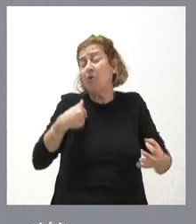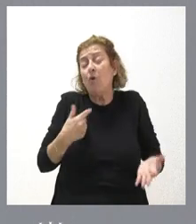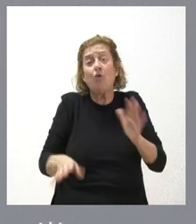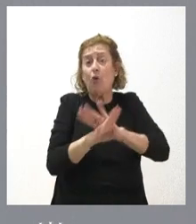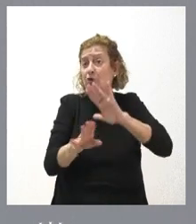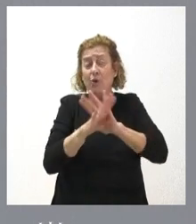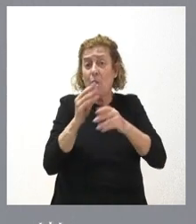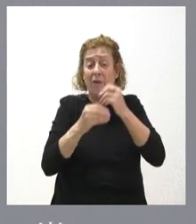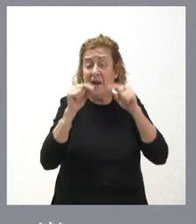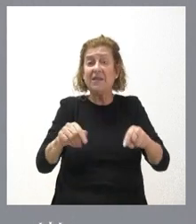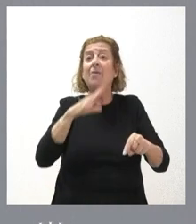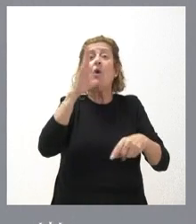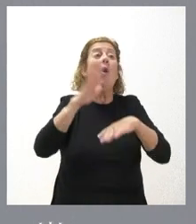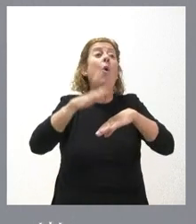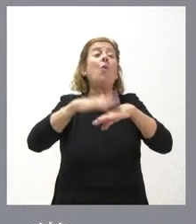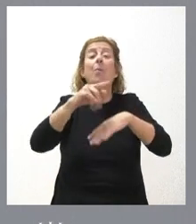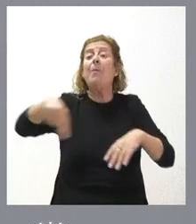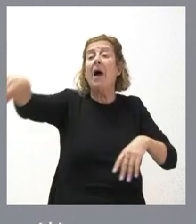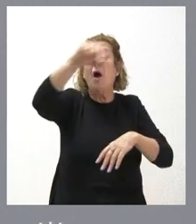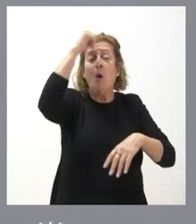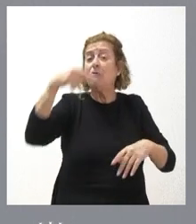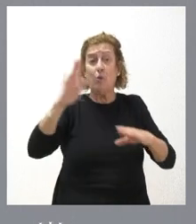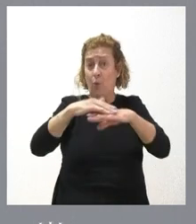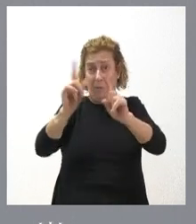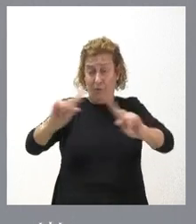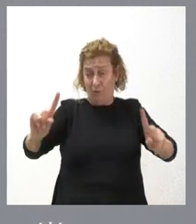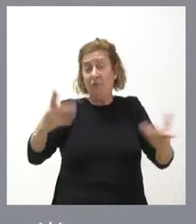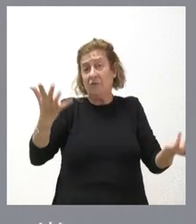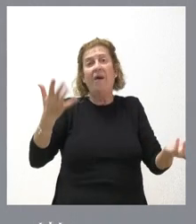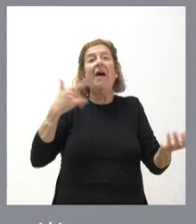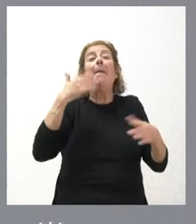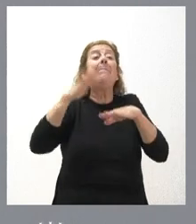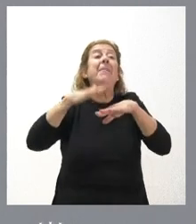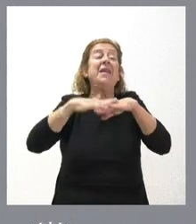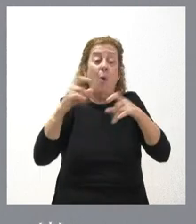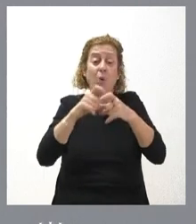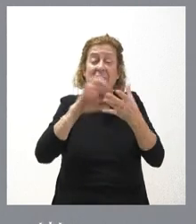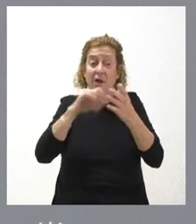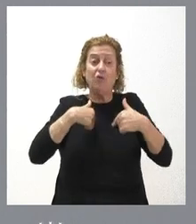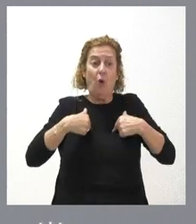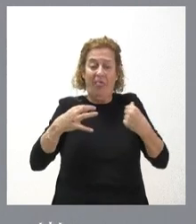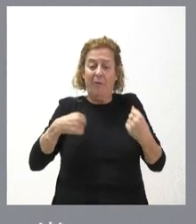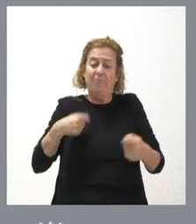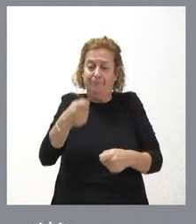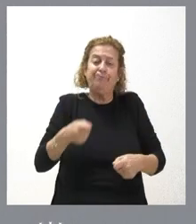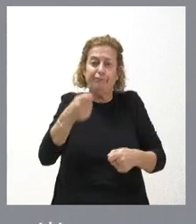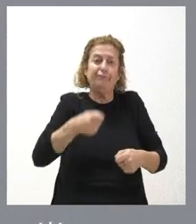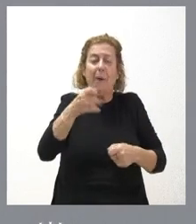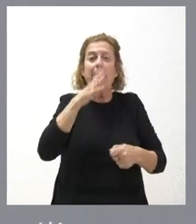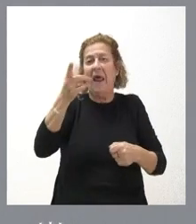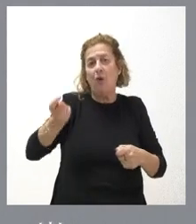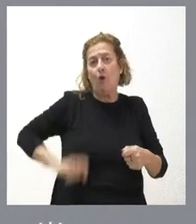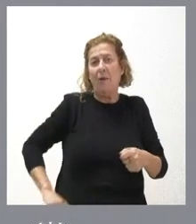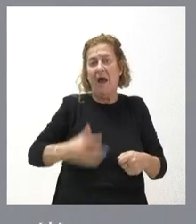final Quienes no tienen la culpa de esta situación son los trabajadores Y al menos en lo que dependa de la junta de Castilla vamos a seguir siempre aportando las cantidades para